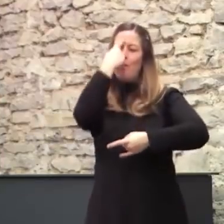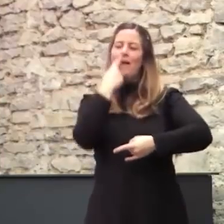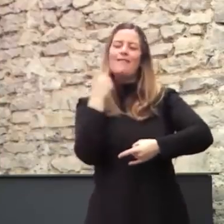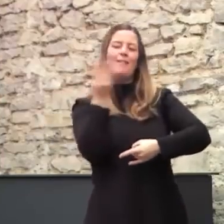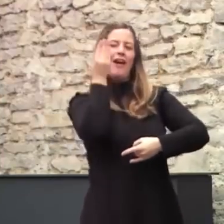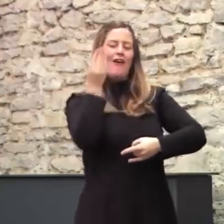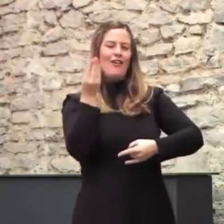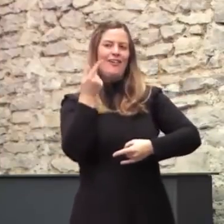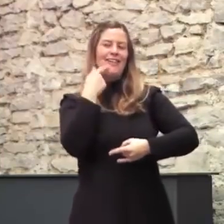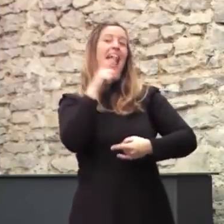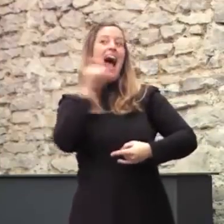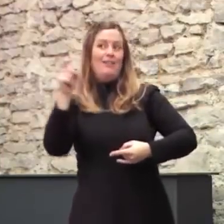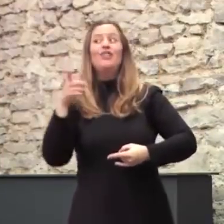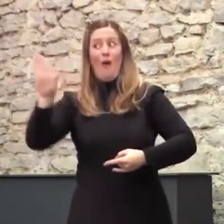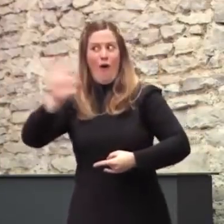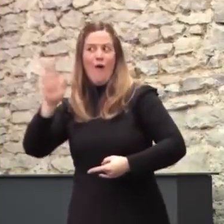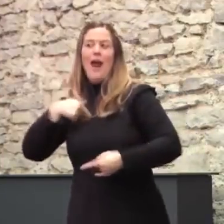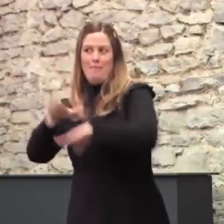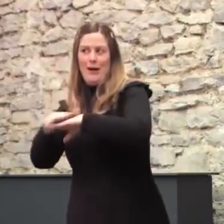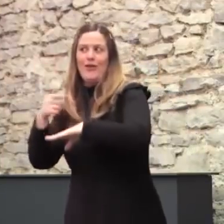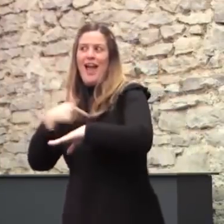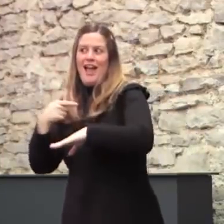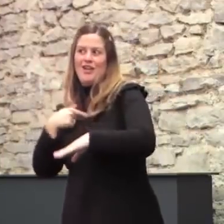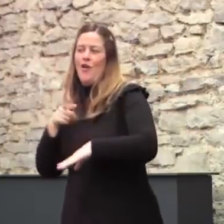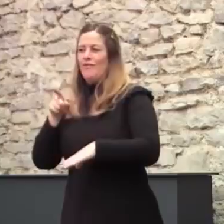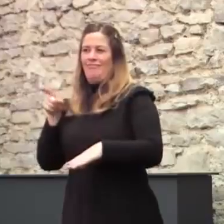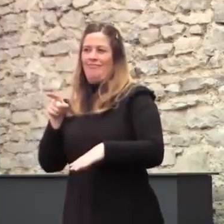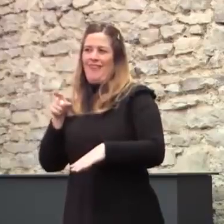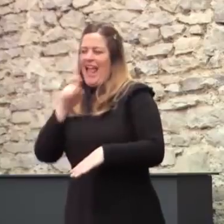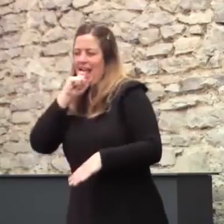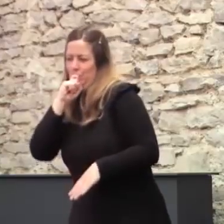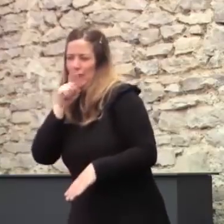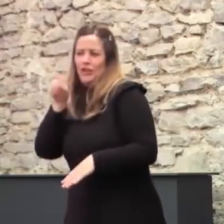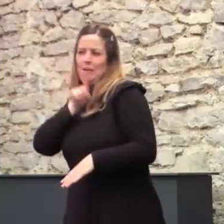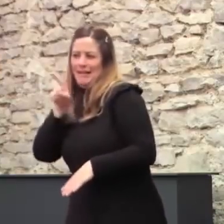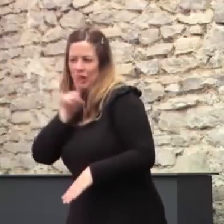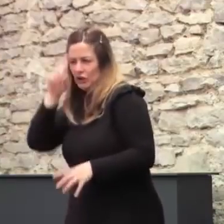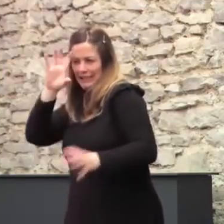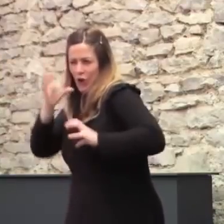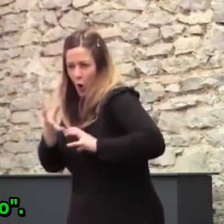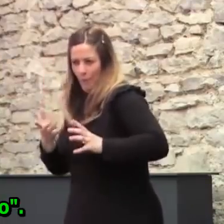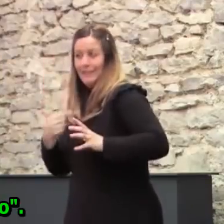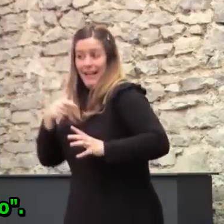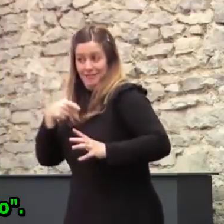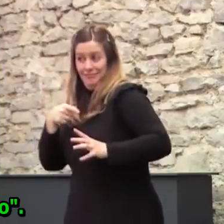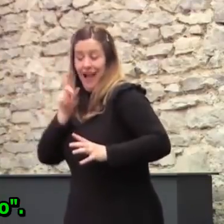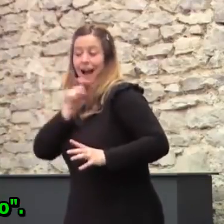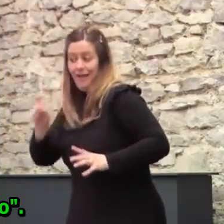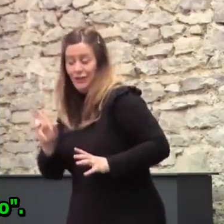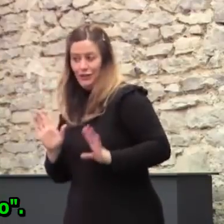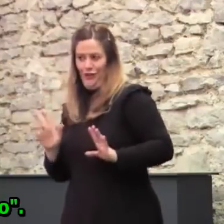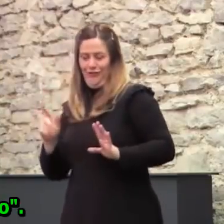maltratador. O hola, soy Margarita y soy una envidiosa, mentirosa, psicópata compulsiva. ¿Me explico?